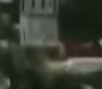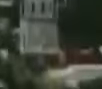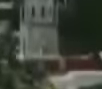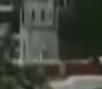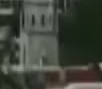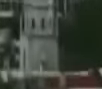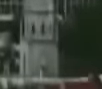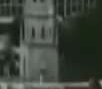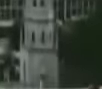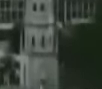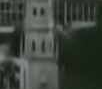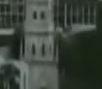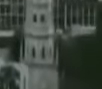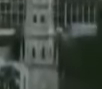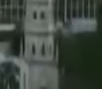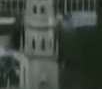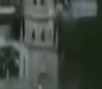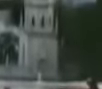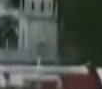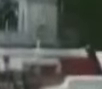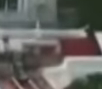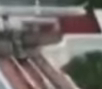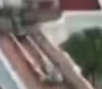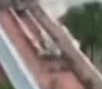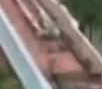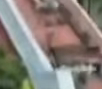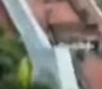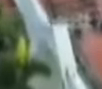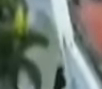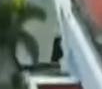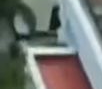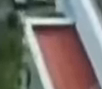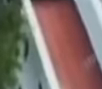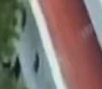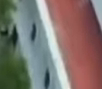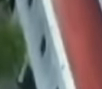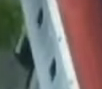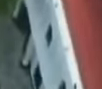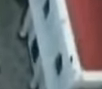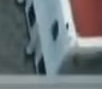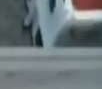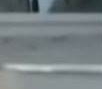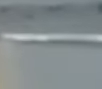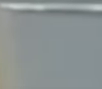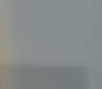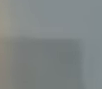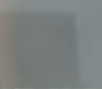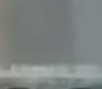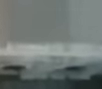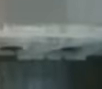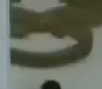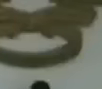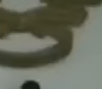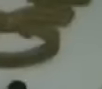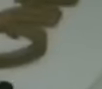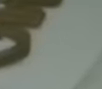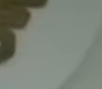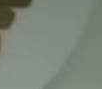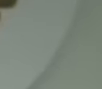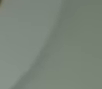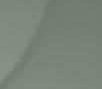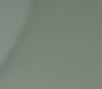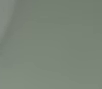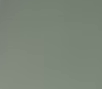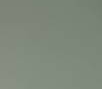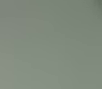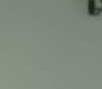Supremo de Justicia, como hemos mencionado. También recientemente el jefe de Estado venezolano denunció que se han montado una serie